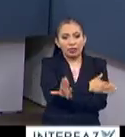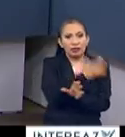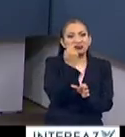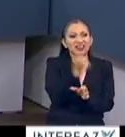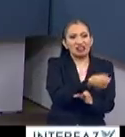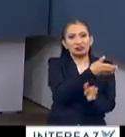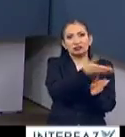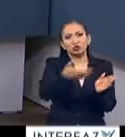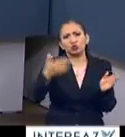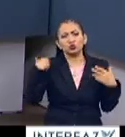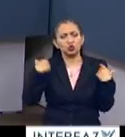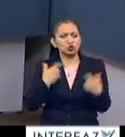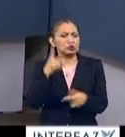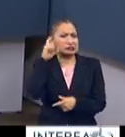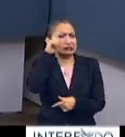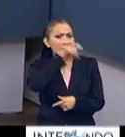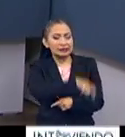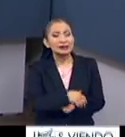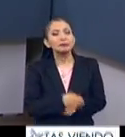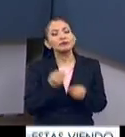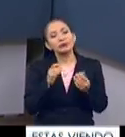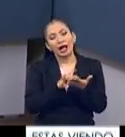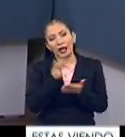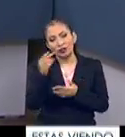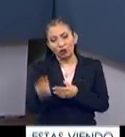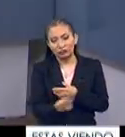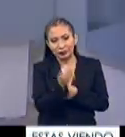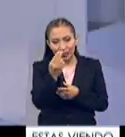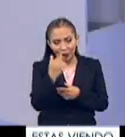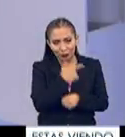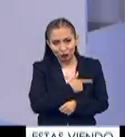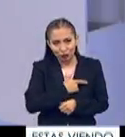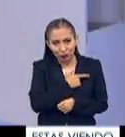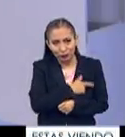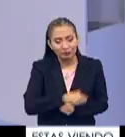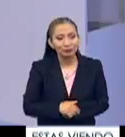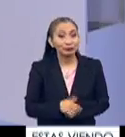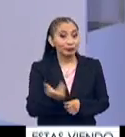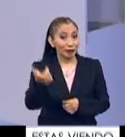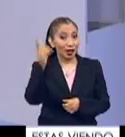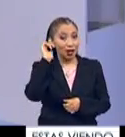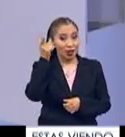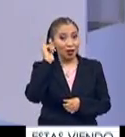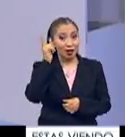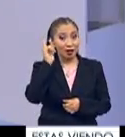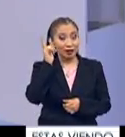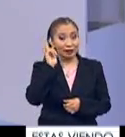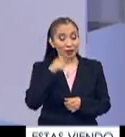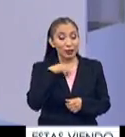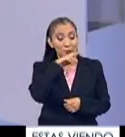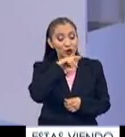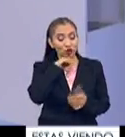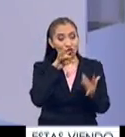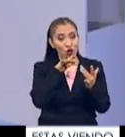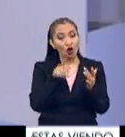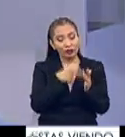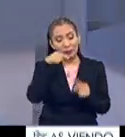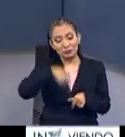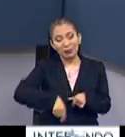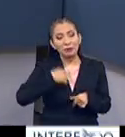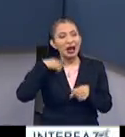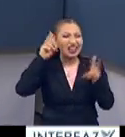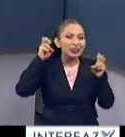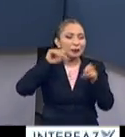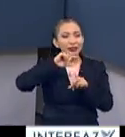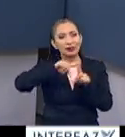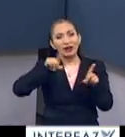detrás, ¿no? Que es infinito y muy importante. Gracias a ustedes, al contrario, con mucho gusto. No, y ojalá estés pronto con nosotros para seguir hablando de